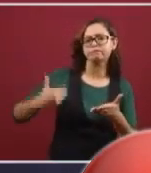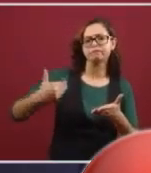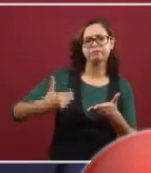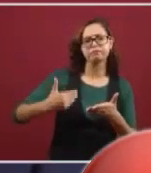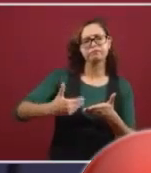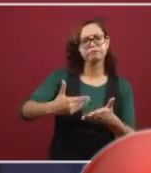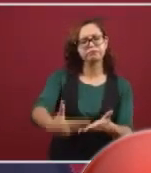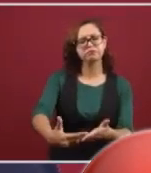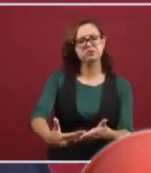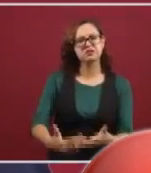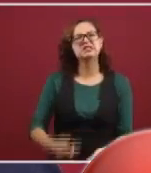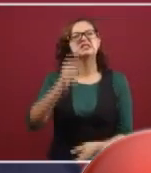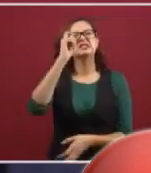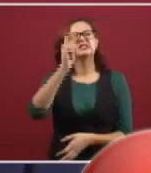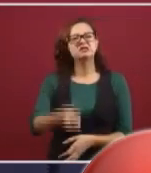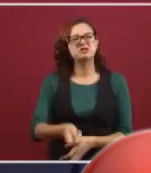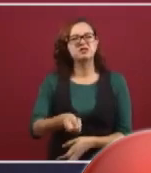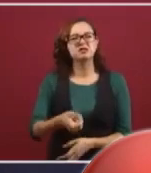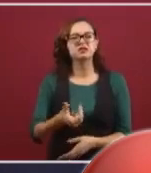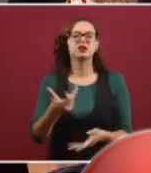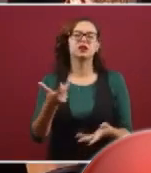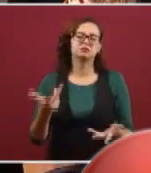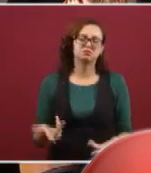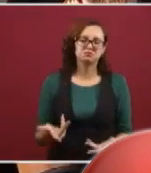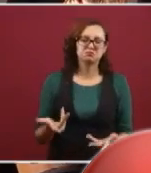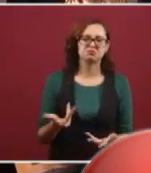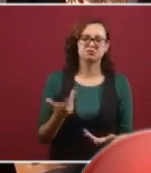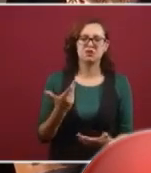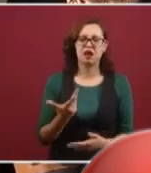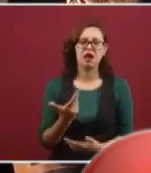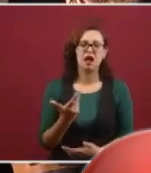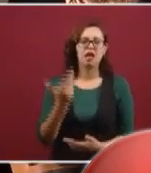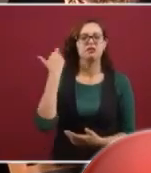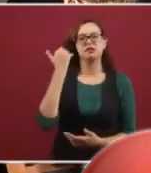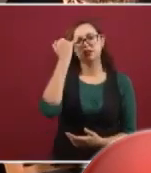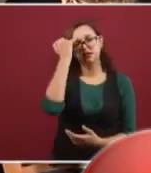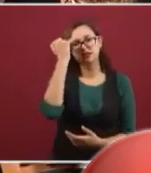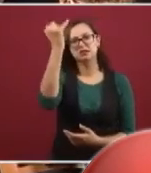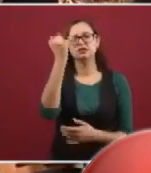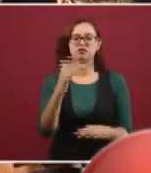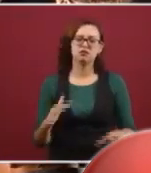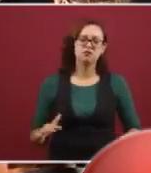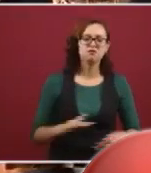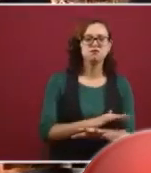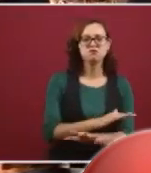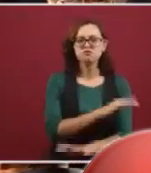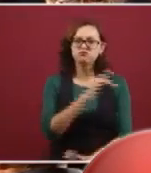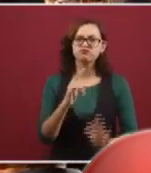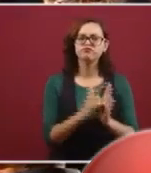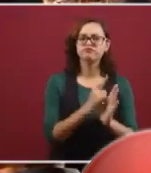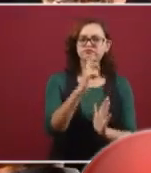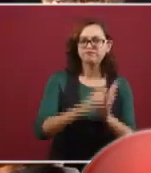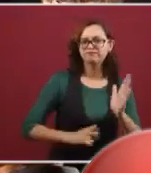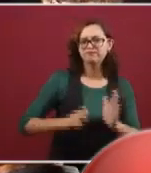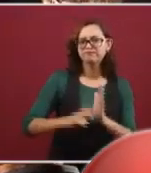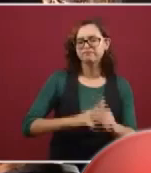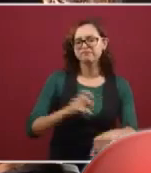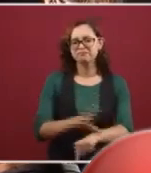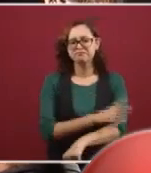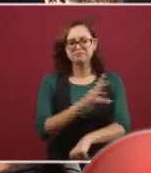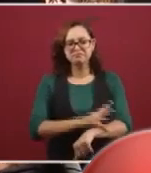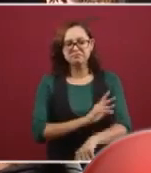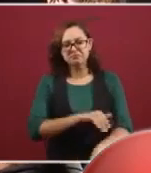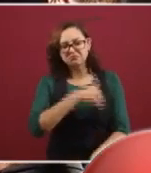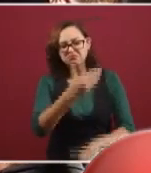un fracaso la llamada reforma energética,